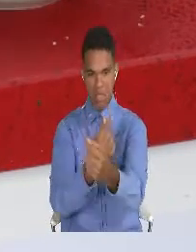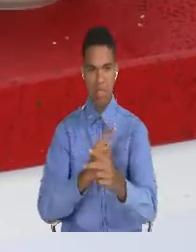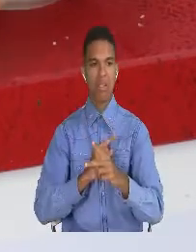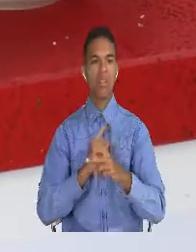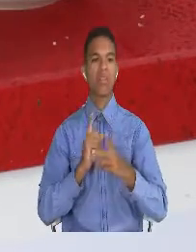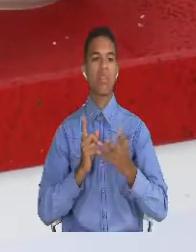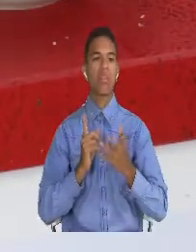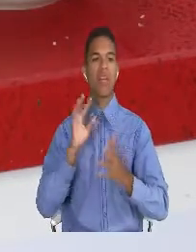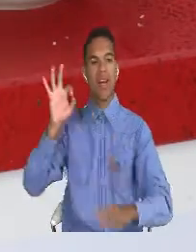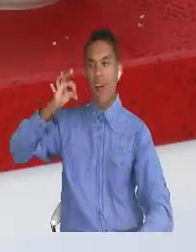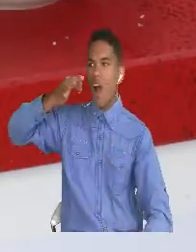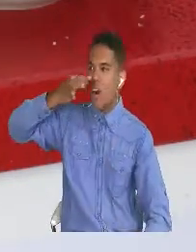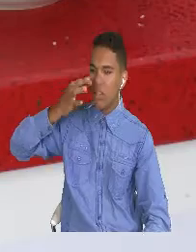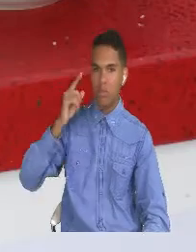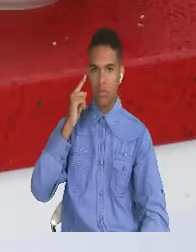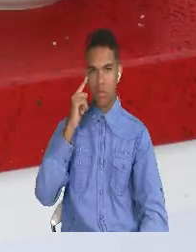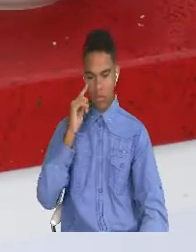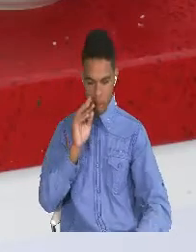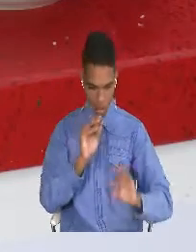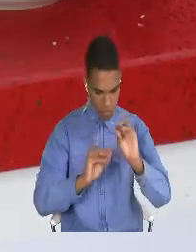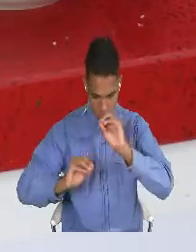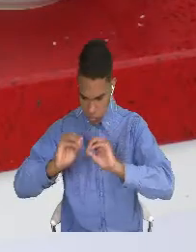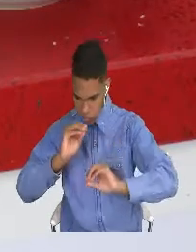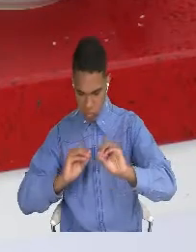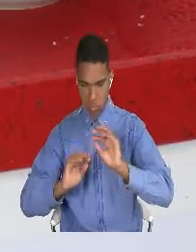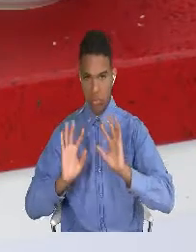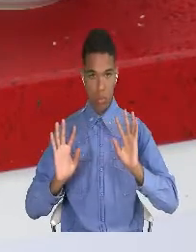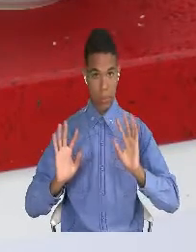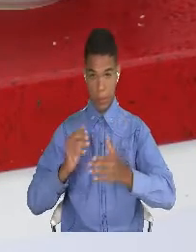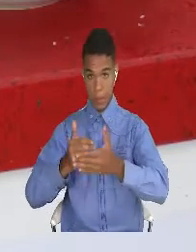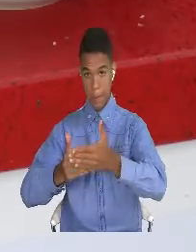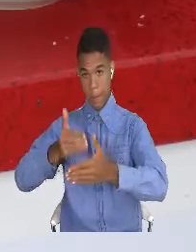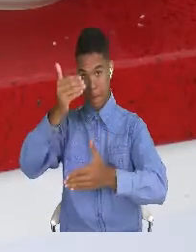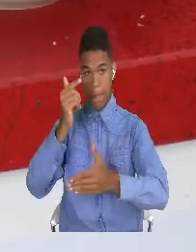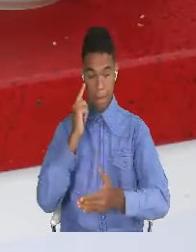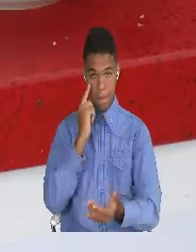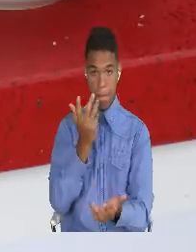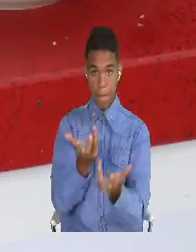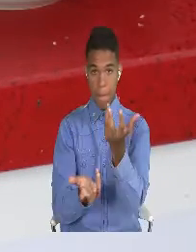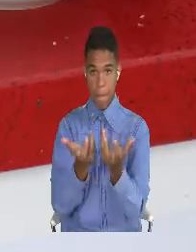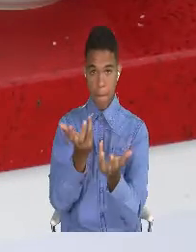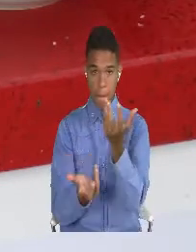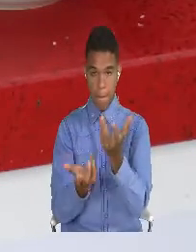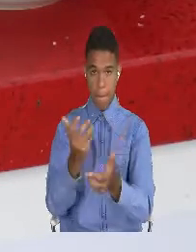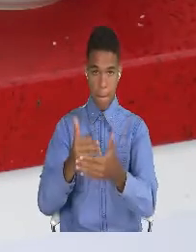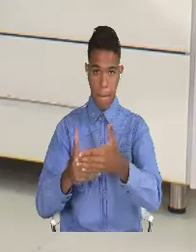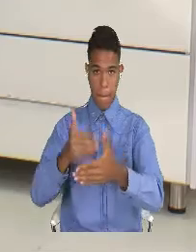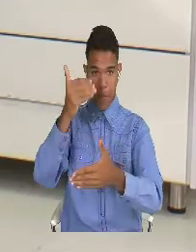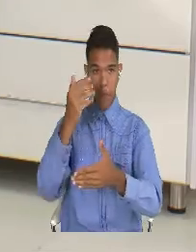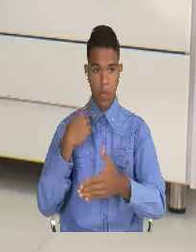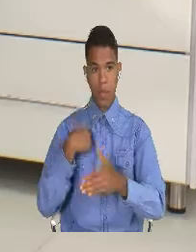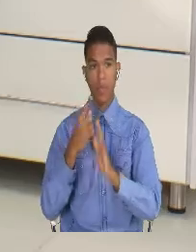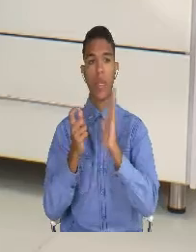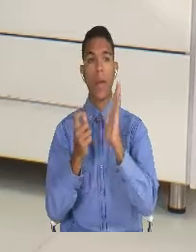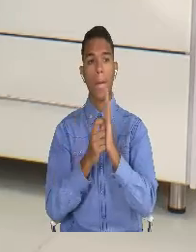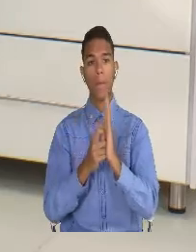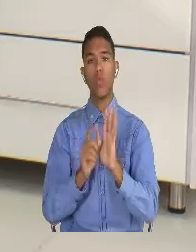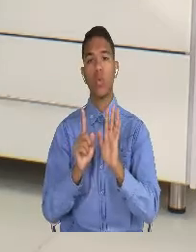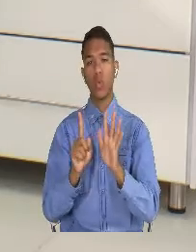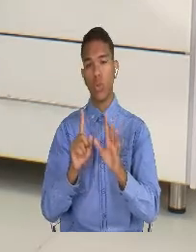nuestras uvas y nuestra decoración. Entonces, sin más preámbulo, vamos a empezar a marchar nuestra receta porque es un poquitico un